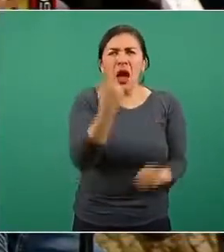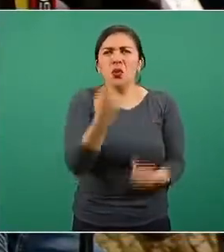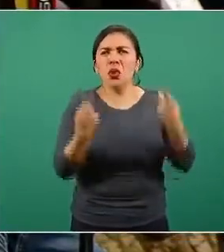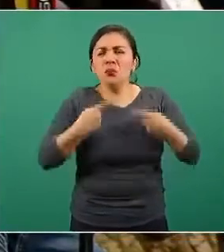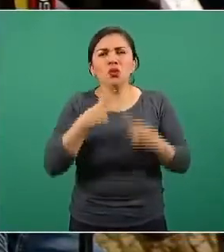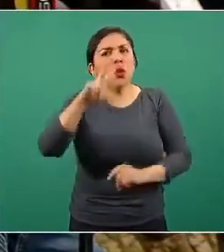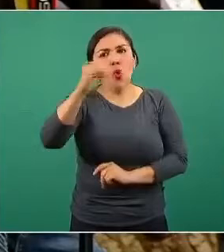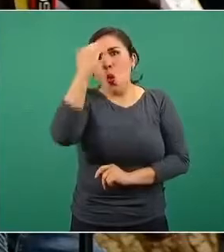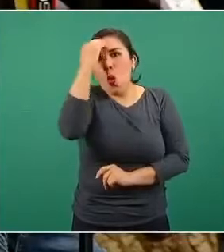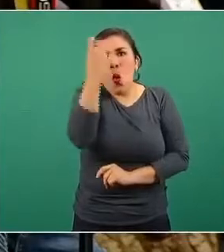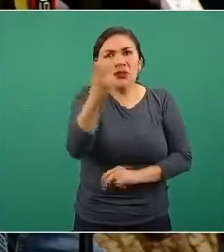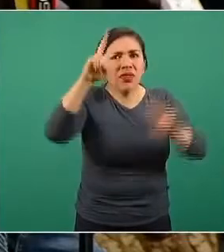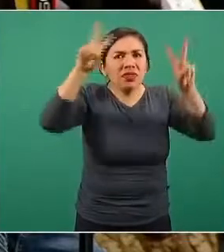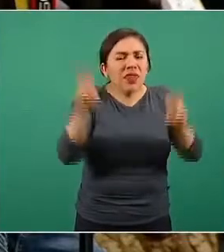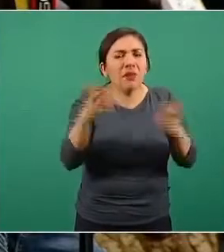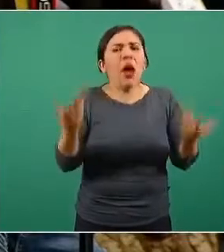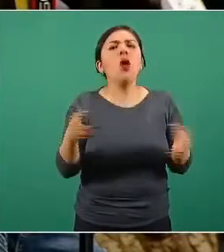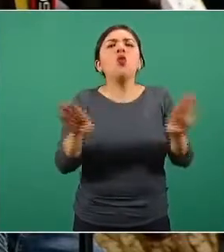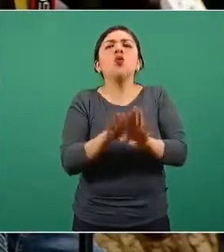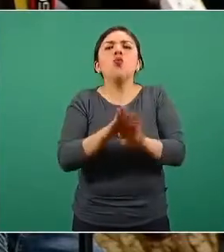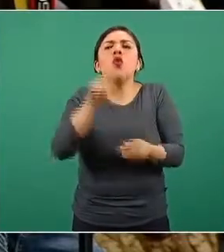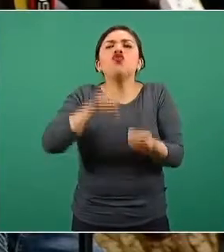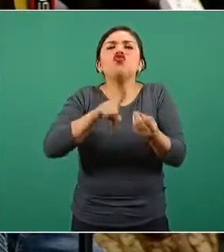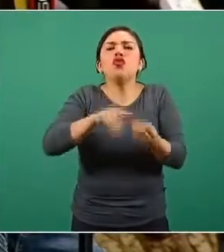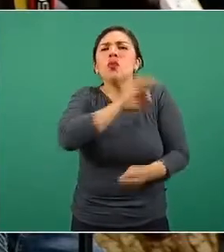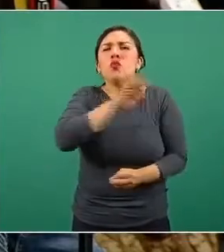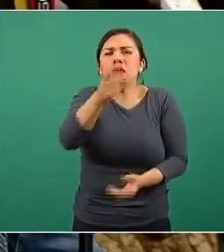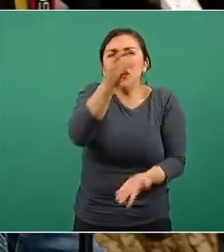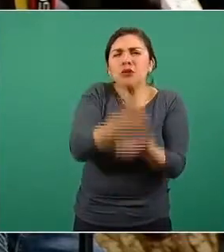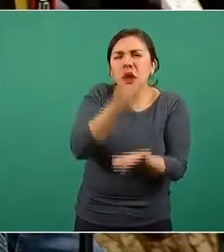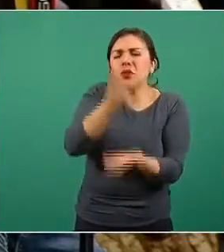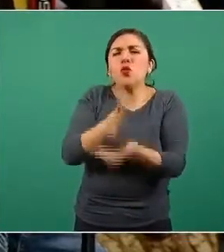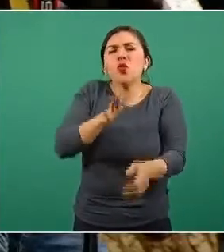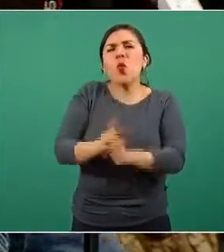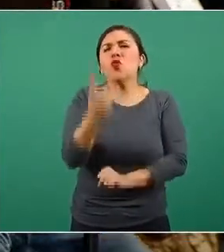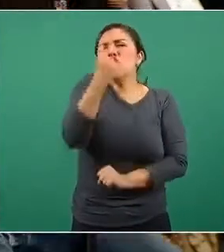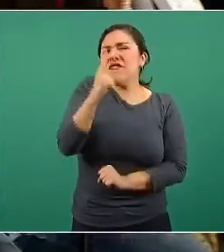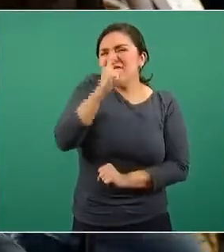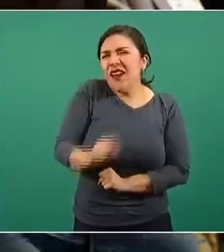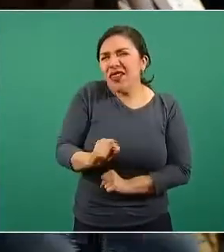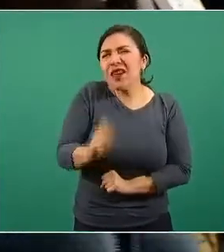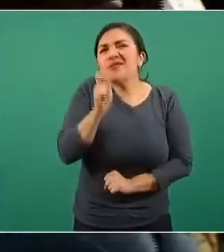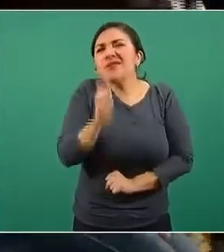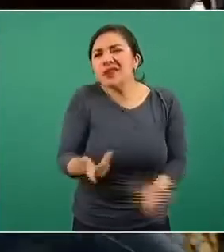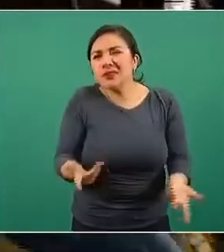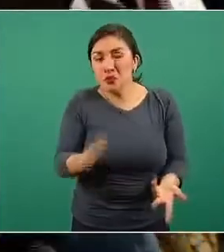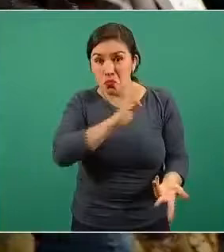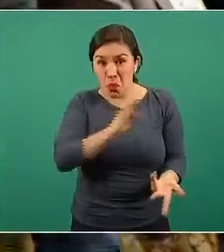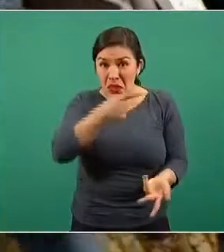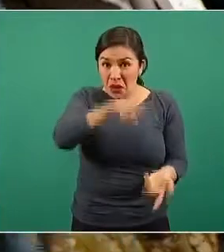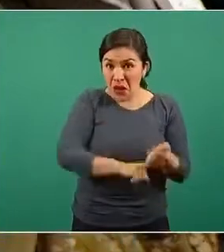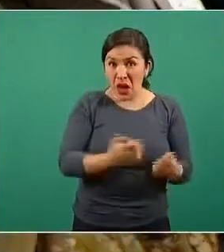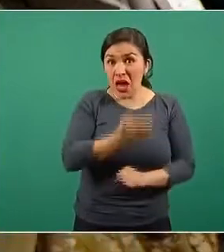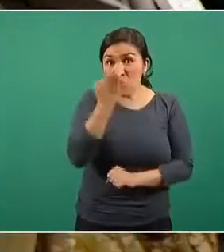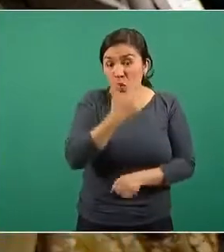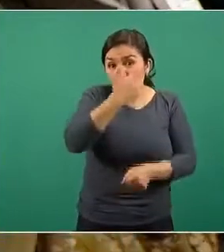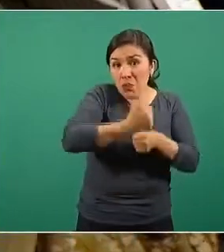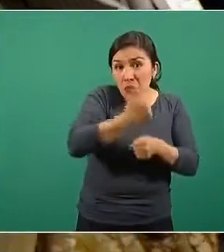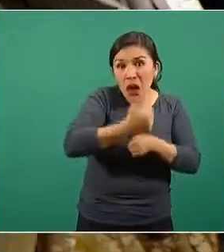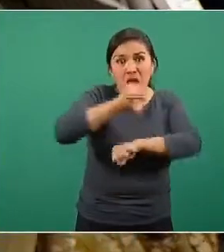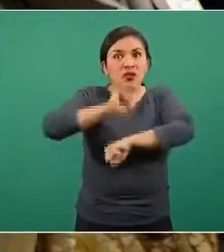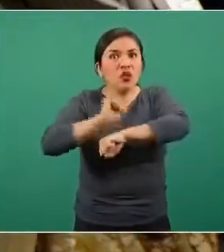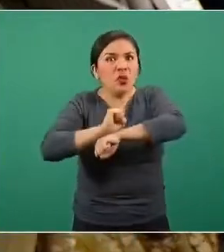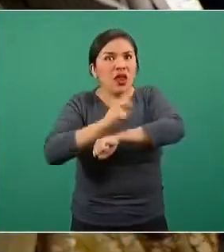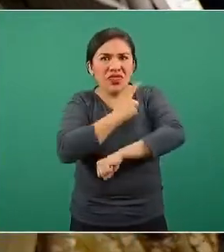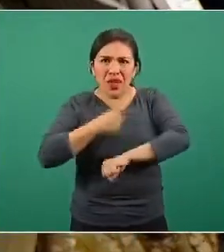no lo sabe, ¿no? Entonces, no sé dónde identifiquen que esté la falla, ¿no? Si sea dentro de la educación primaria, secundaria, tal vez, si